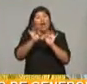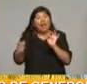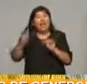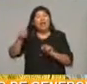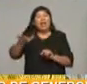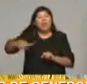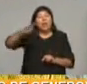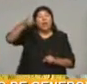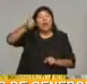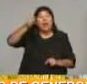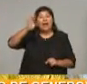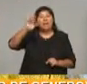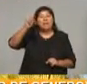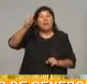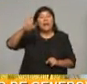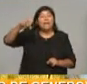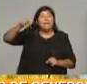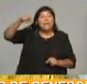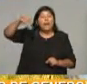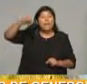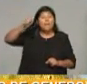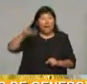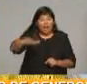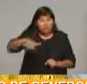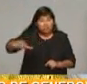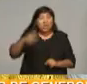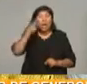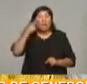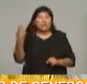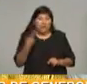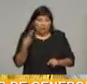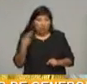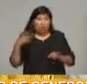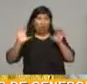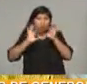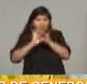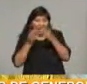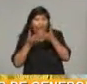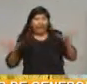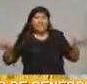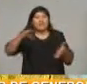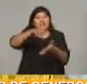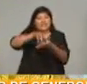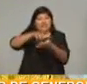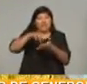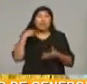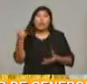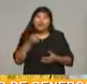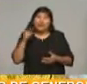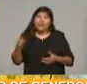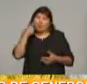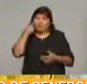para nosotros es muy muy importante el compromiso de los municipios para para la apertura de estos espacios porque si bien